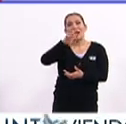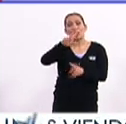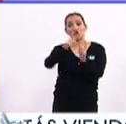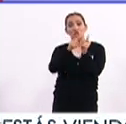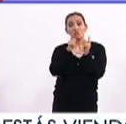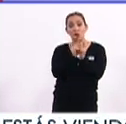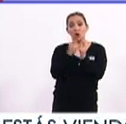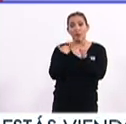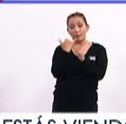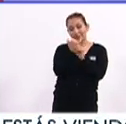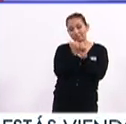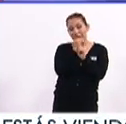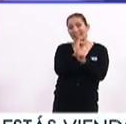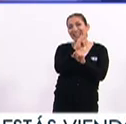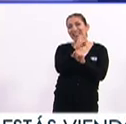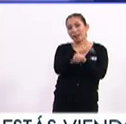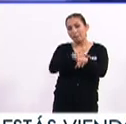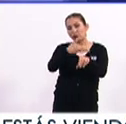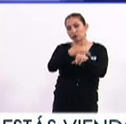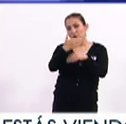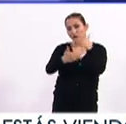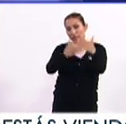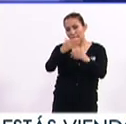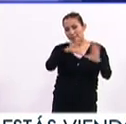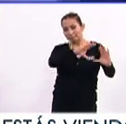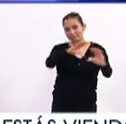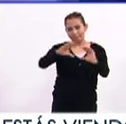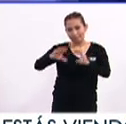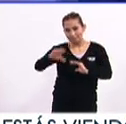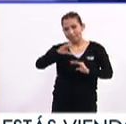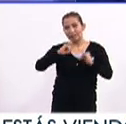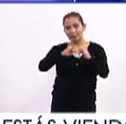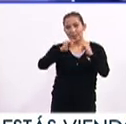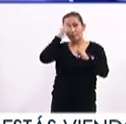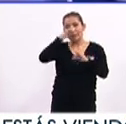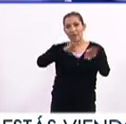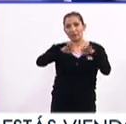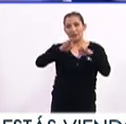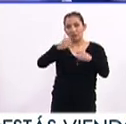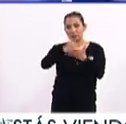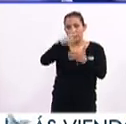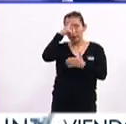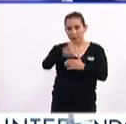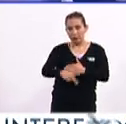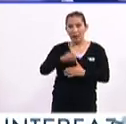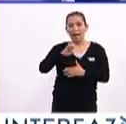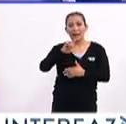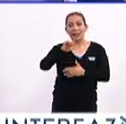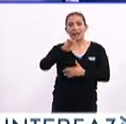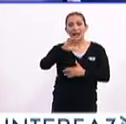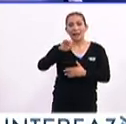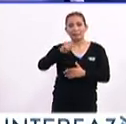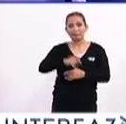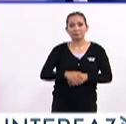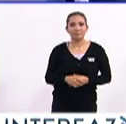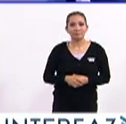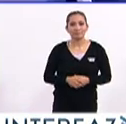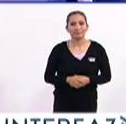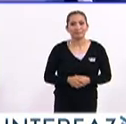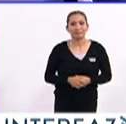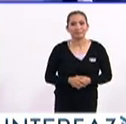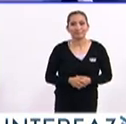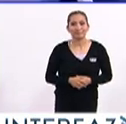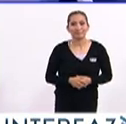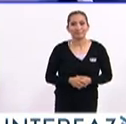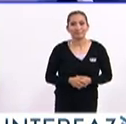Grupo Académico de Ingeniería de Procesos del Instituto de Capacitación para el Trabajo de la Ciudad de México, el ICAT. ¿No?